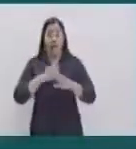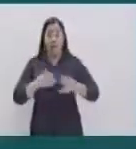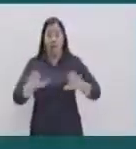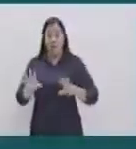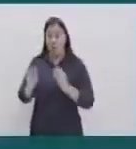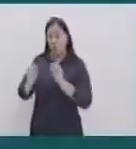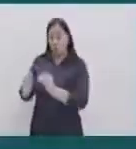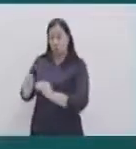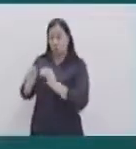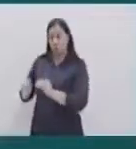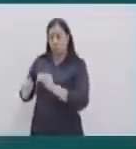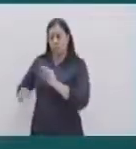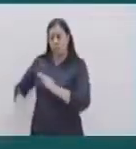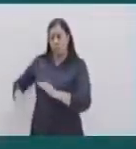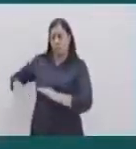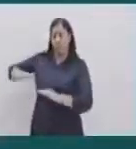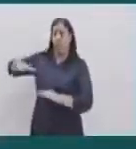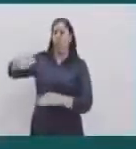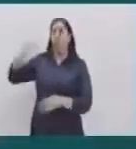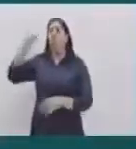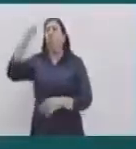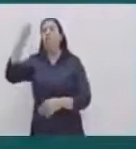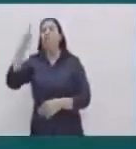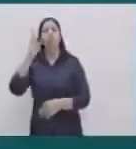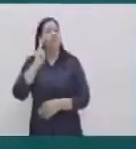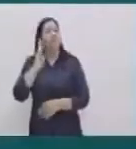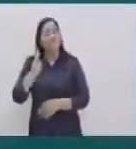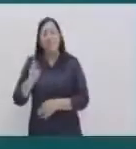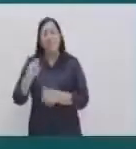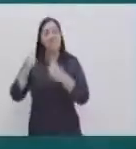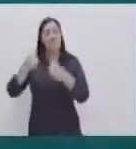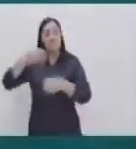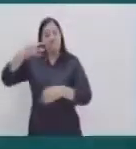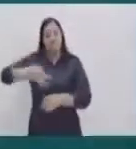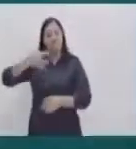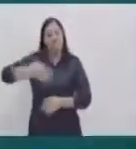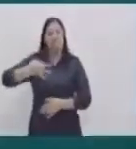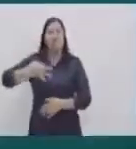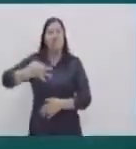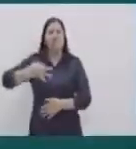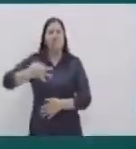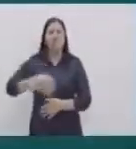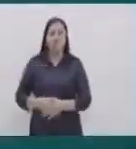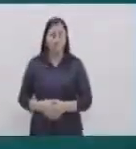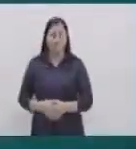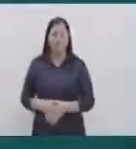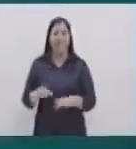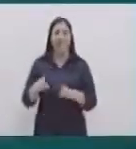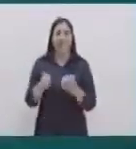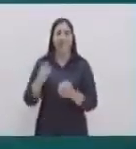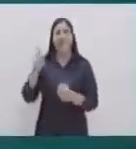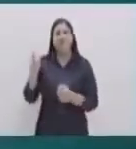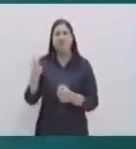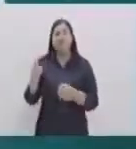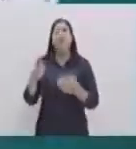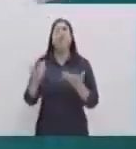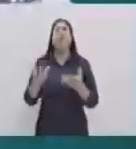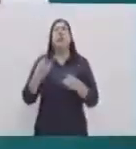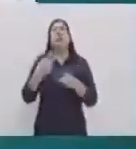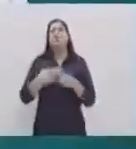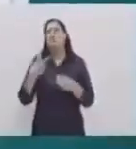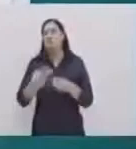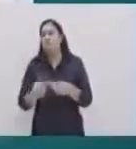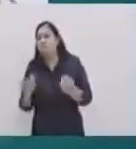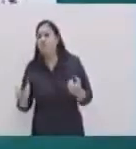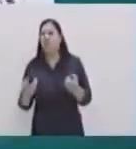fuere viejo no se apartará de él. En los argumentos de criterio sapiensal encontramos proverbios, encontramos refranes